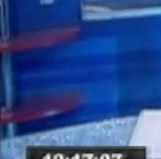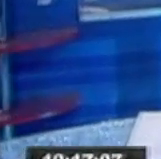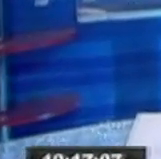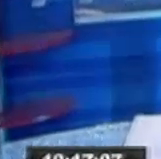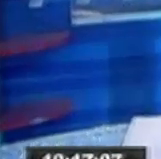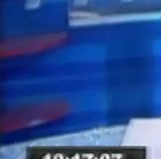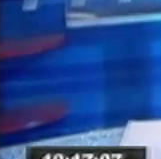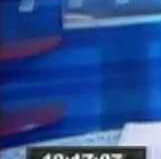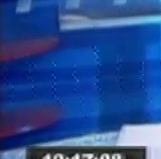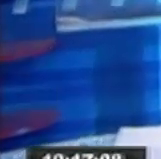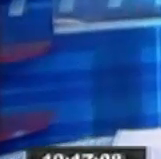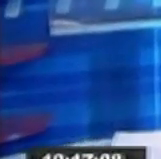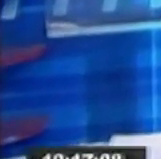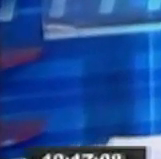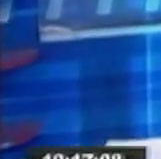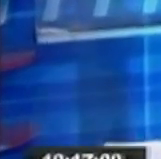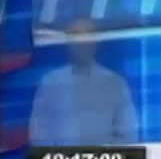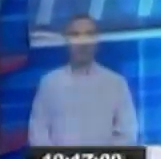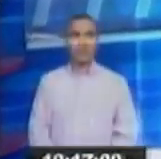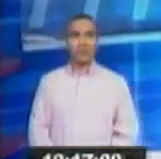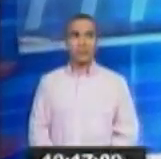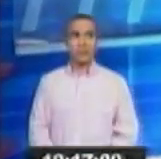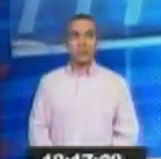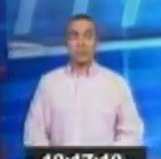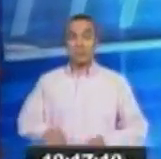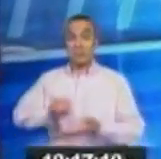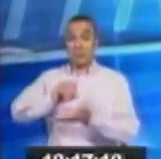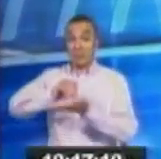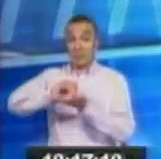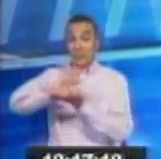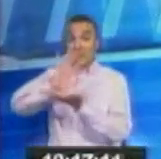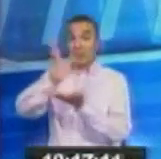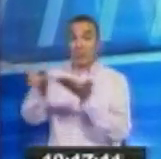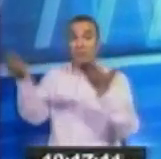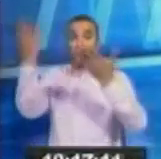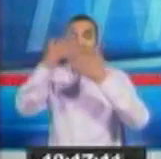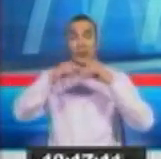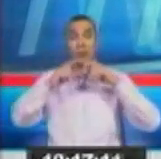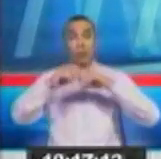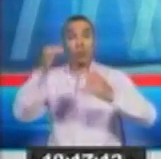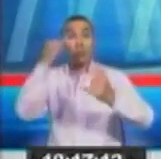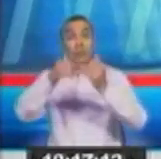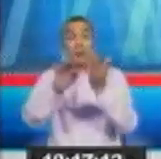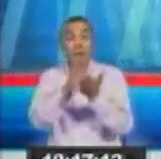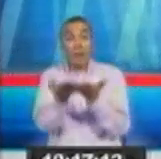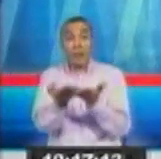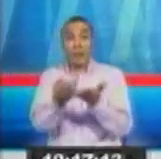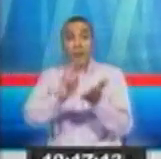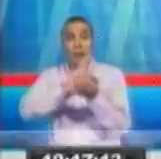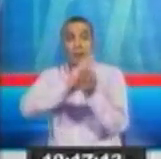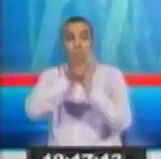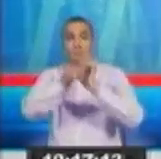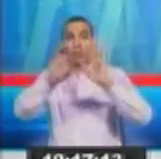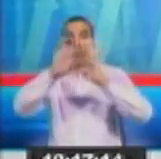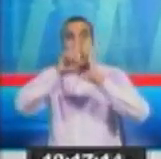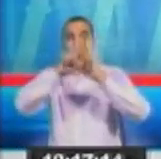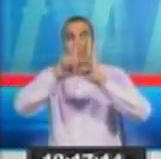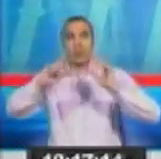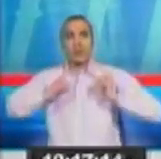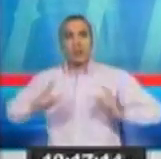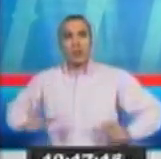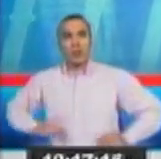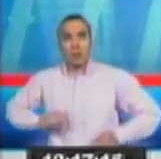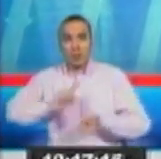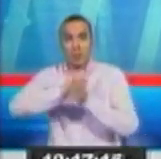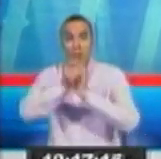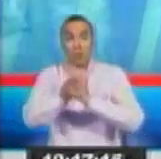Amigos, continuamos con más información. En la Asamblea concluyó el análisis del último libro de las reformas al Código de la Salud. Los